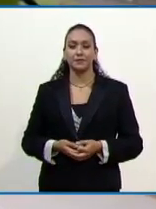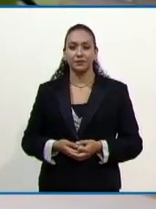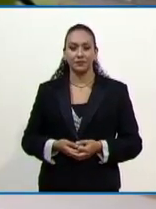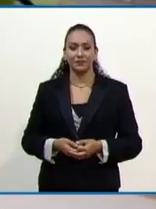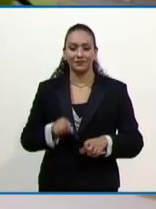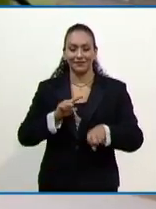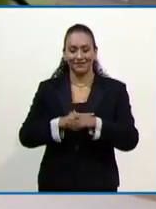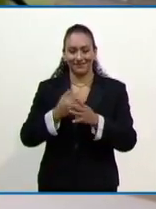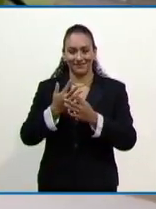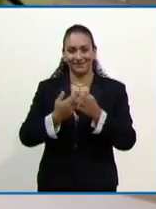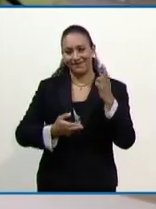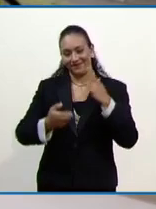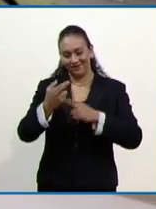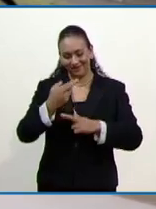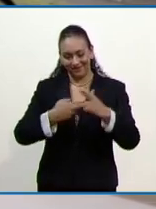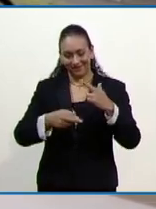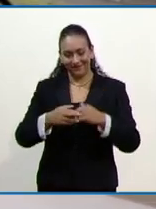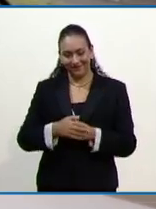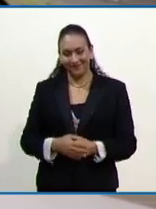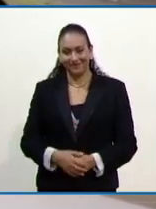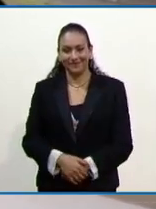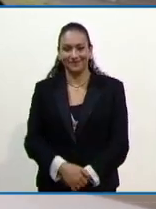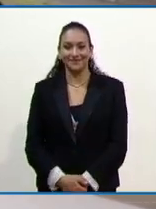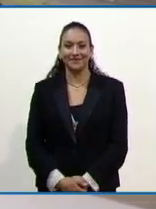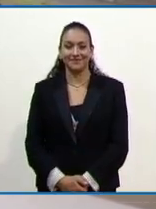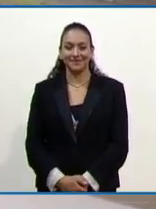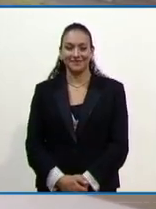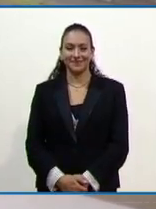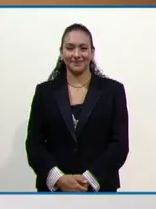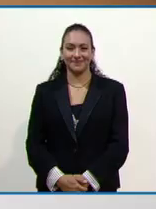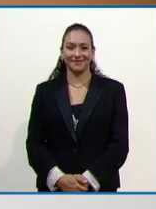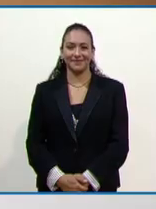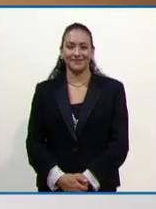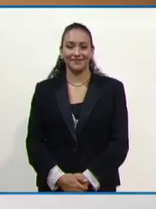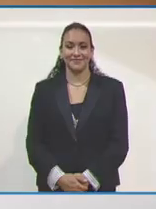Es momento de hacer una nueva pausa, pero regresamos con más noticias. No se vayan.